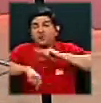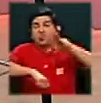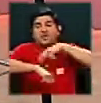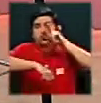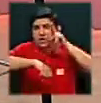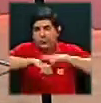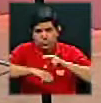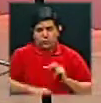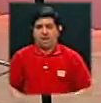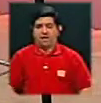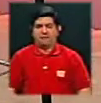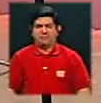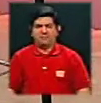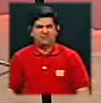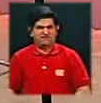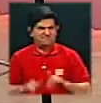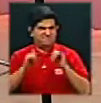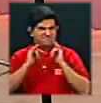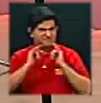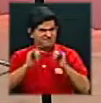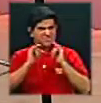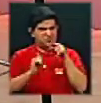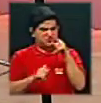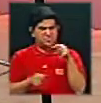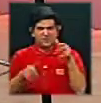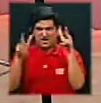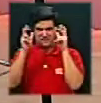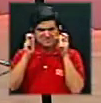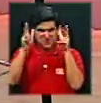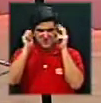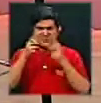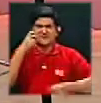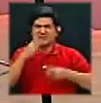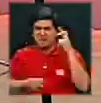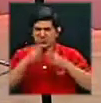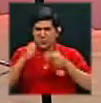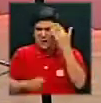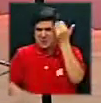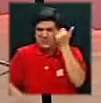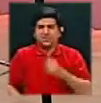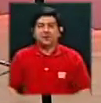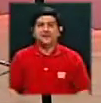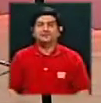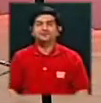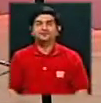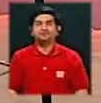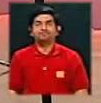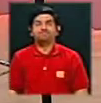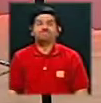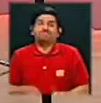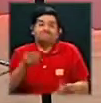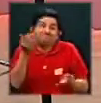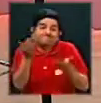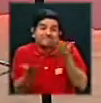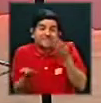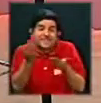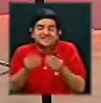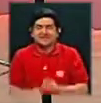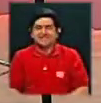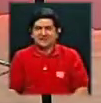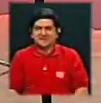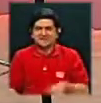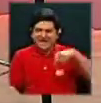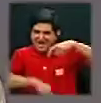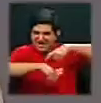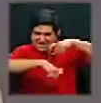natural. ¿Por qué la desigualdad, desde su perspectiva, es un problema? Bueno, probablemente, pongámoslo así, en